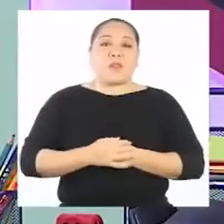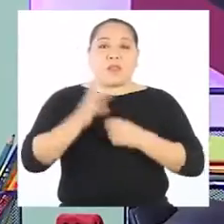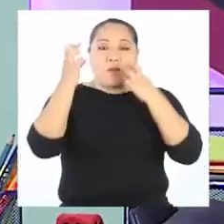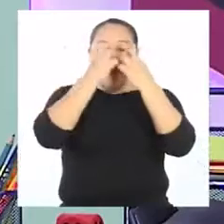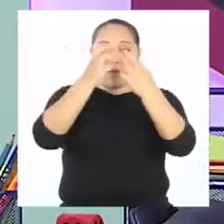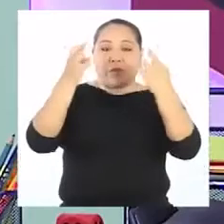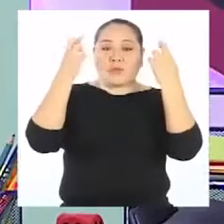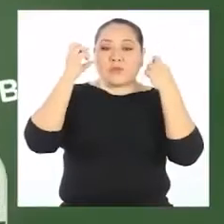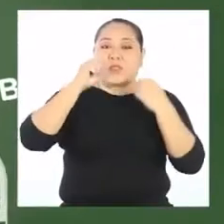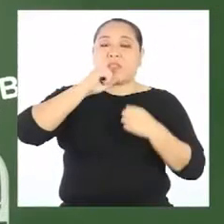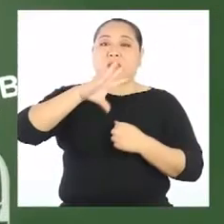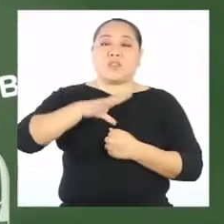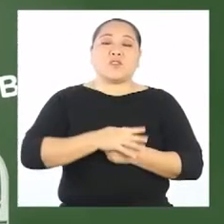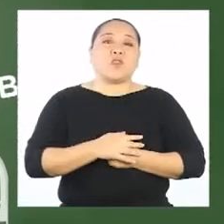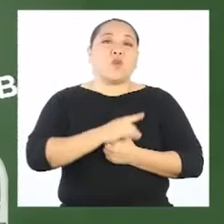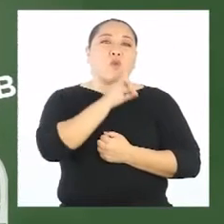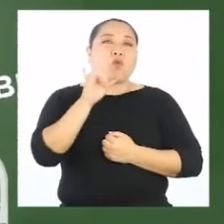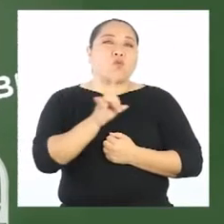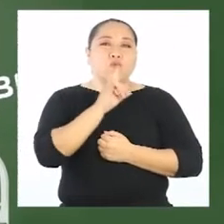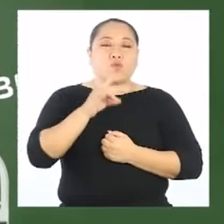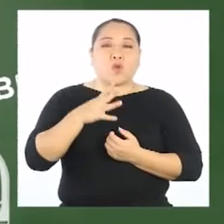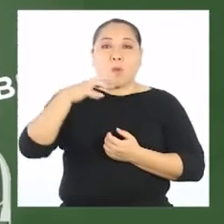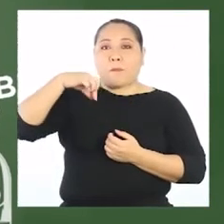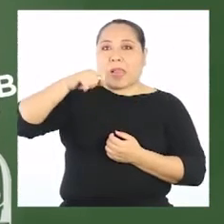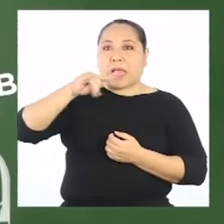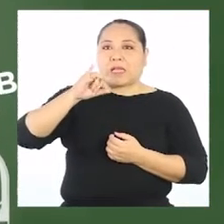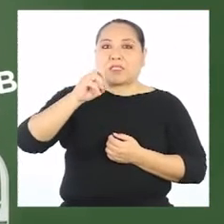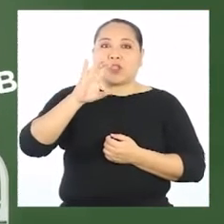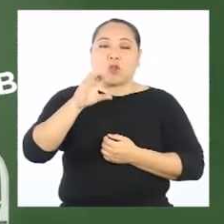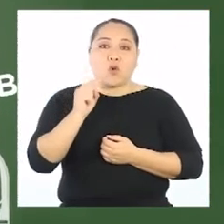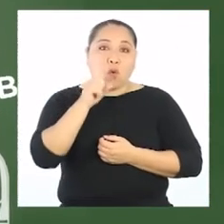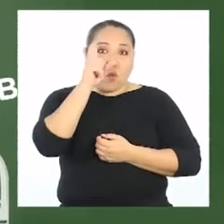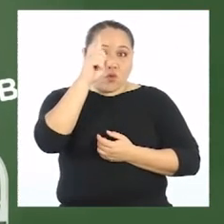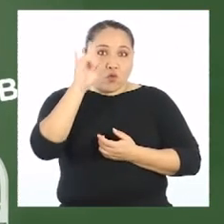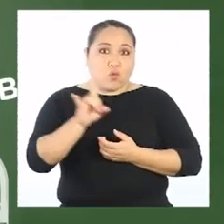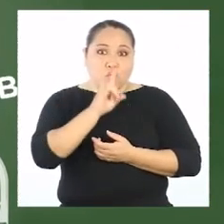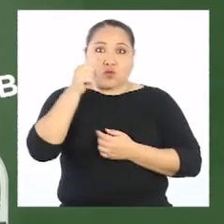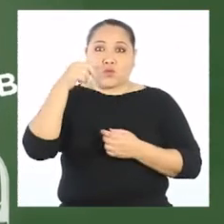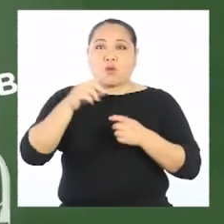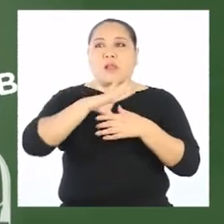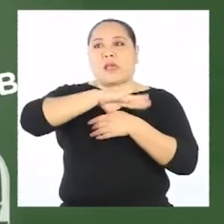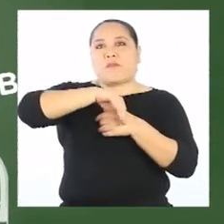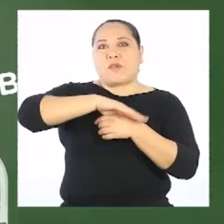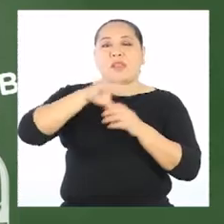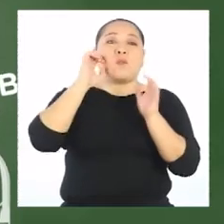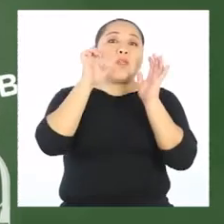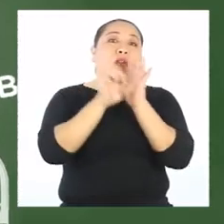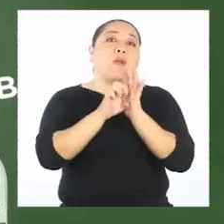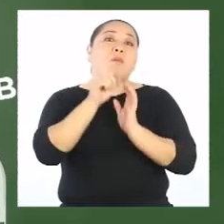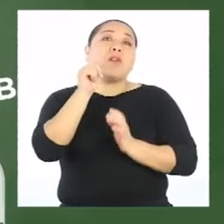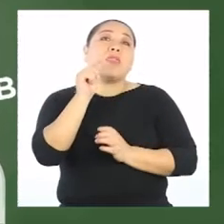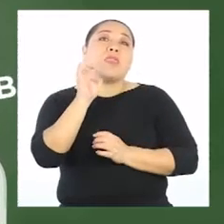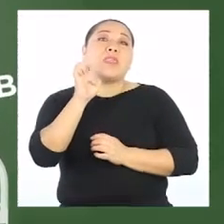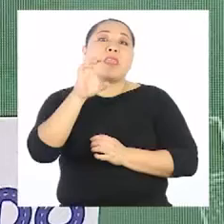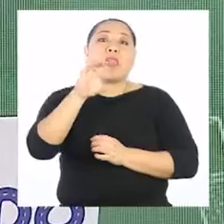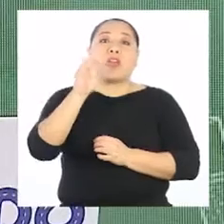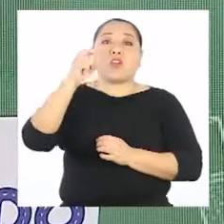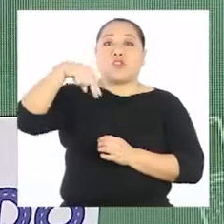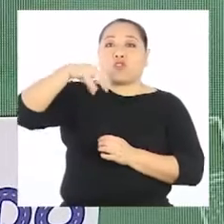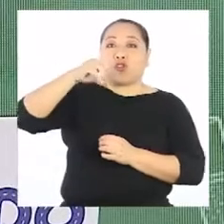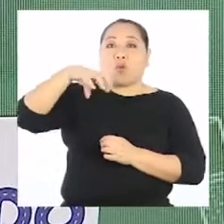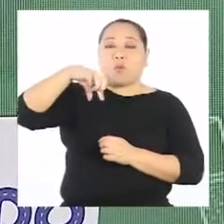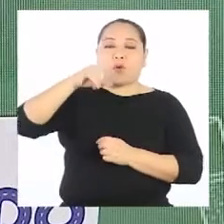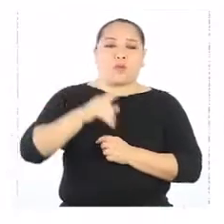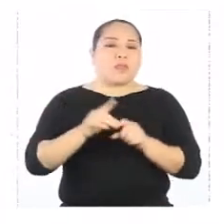Primero, la promo ha mencionado el consumo de plástico de un solo uso en las ferias gastronómicas, como el tecnopor.